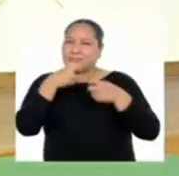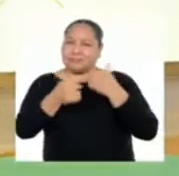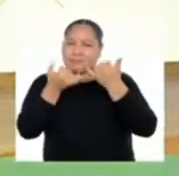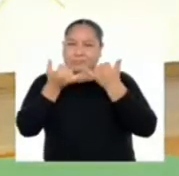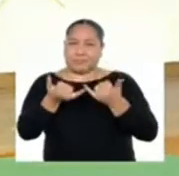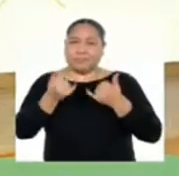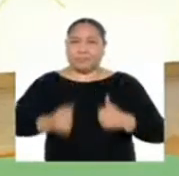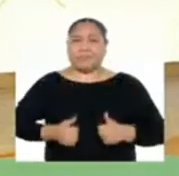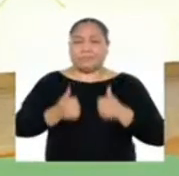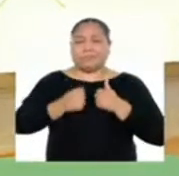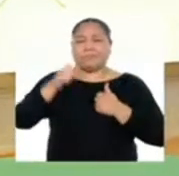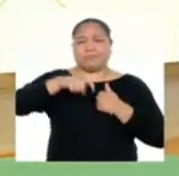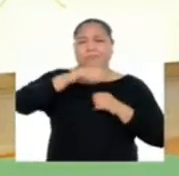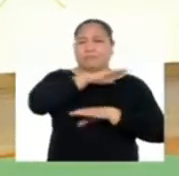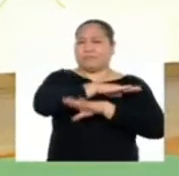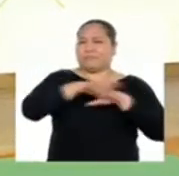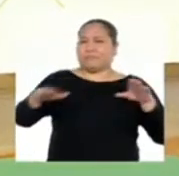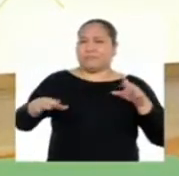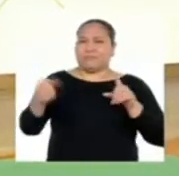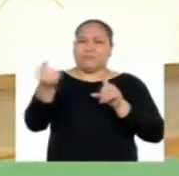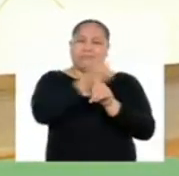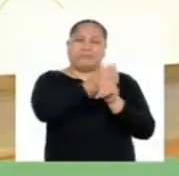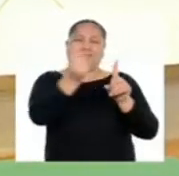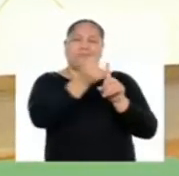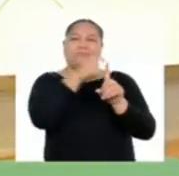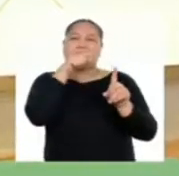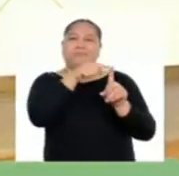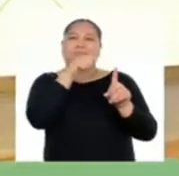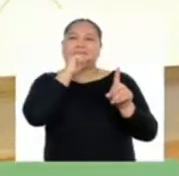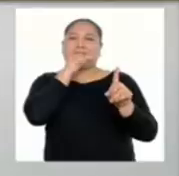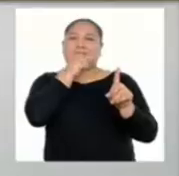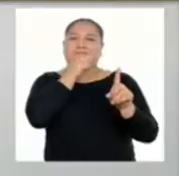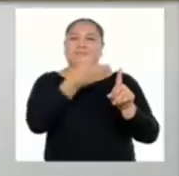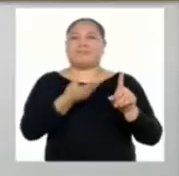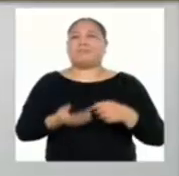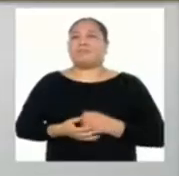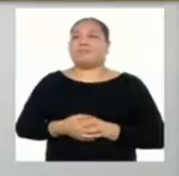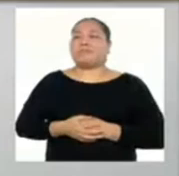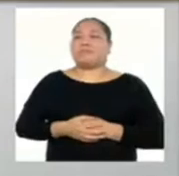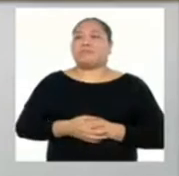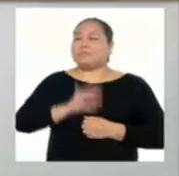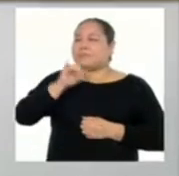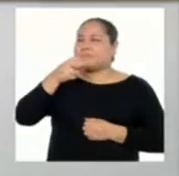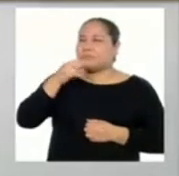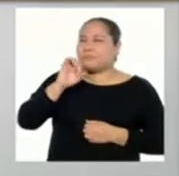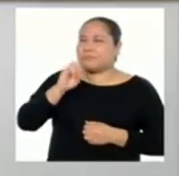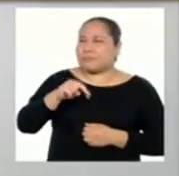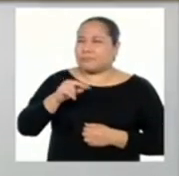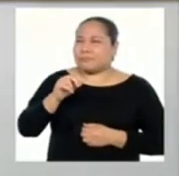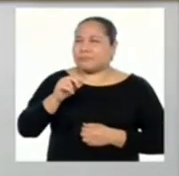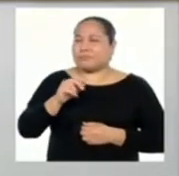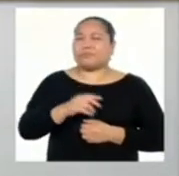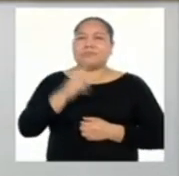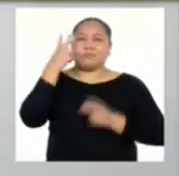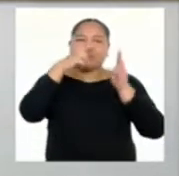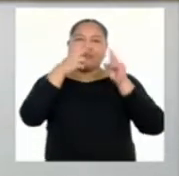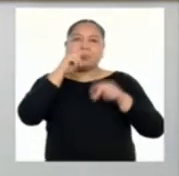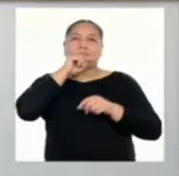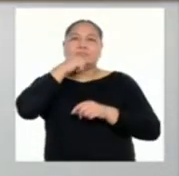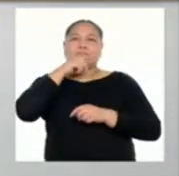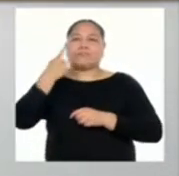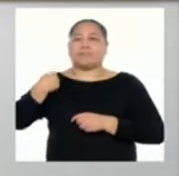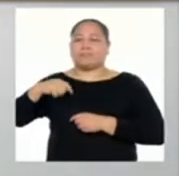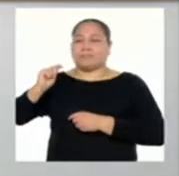vivimos y que debe terminar: la violencia contra la mujer. Jonathan, acabábamos de hablar de las